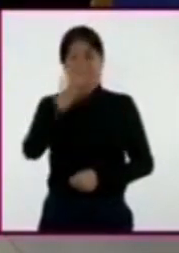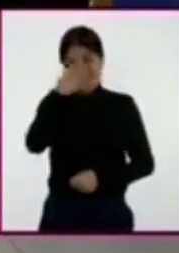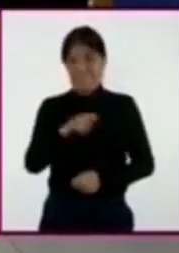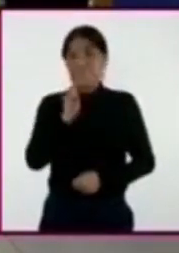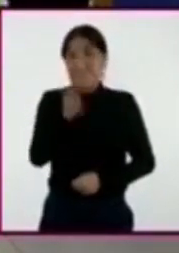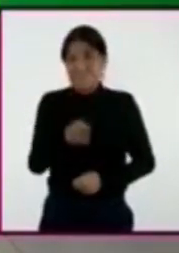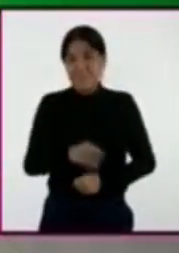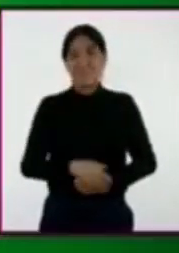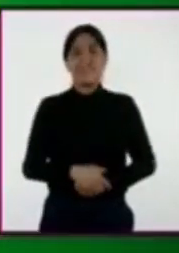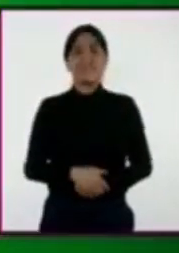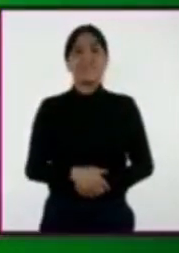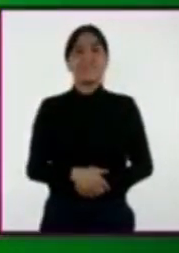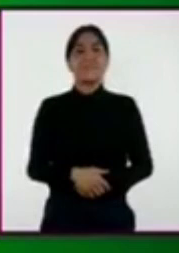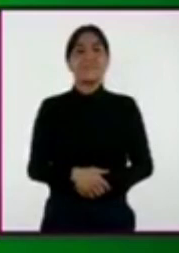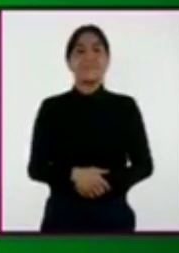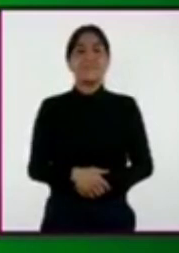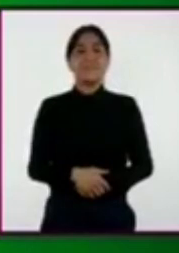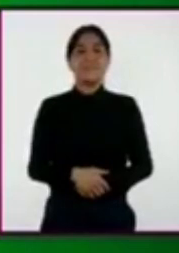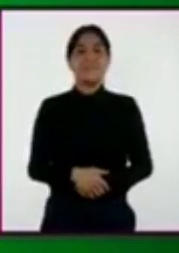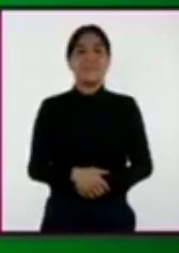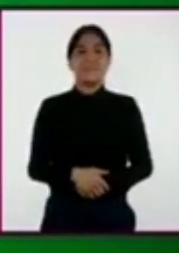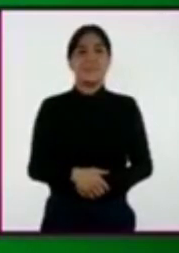qué?